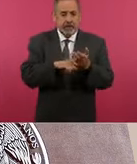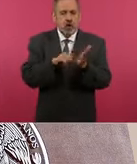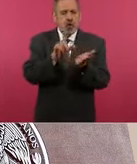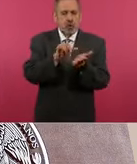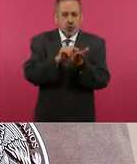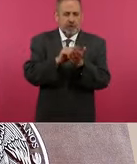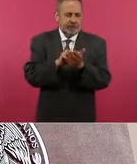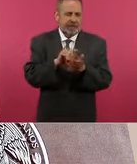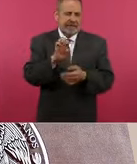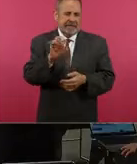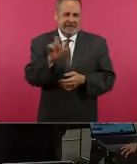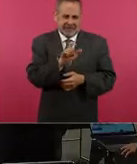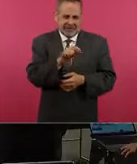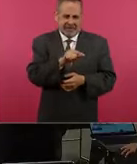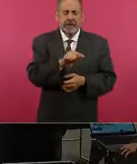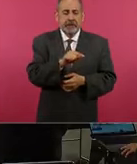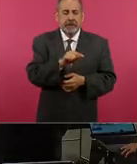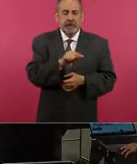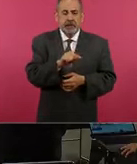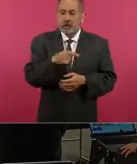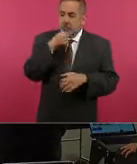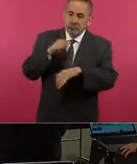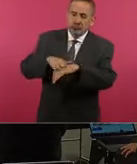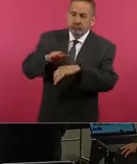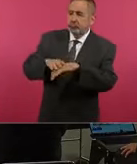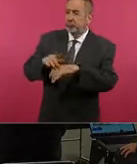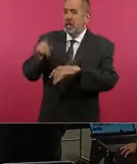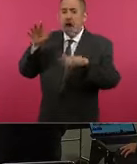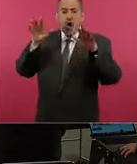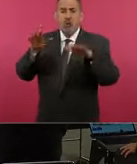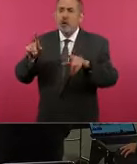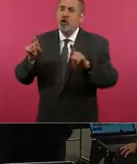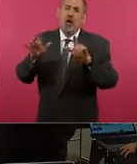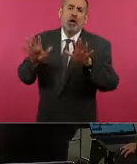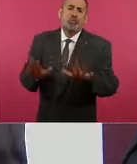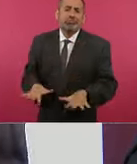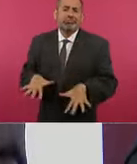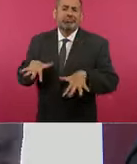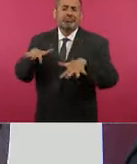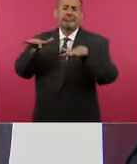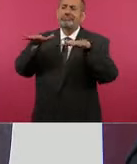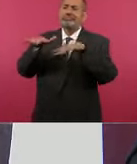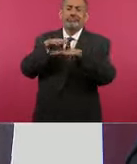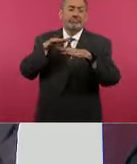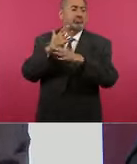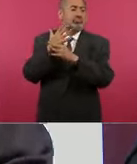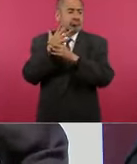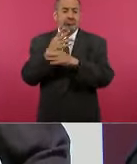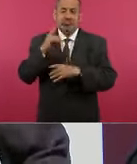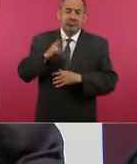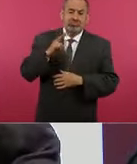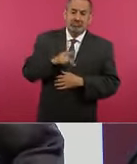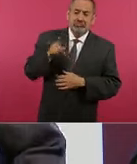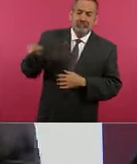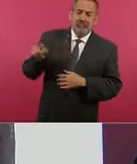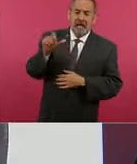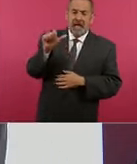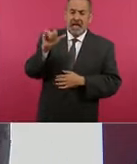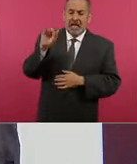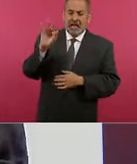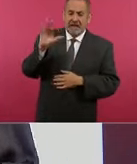Twitter, compartió un video sobre la inundación de un aeropuerto. Según aseguraron, se trataba del Aeropuerto Internacional